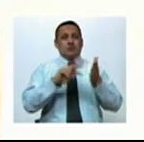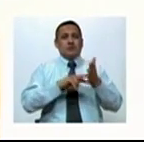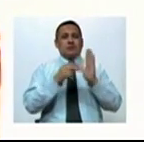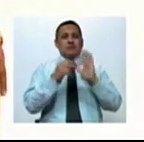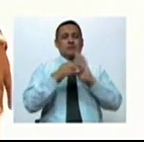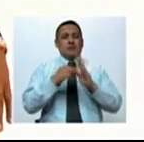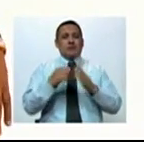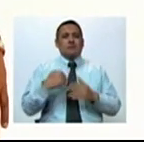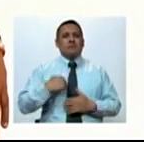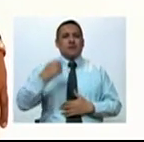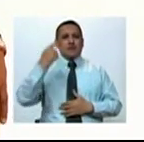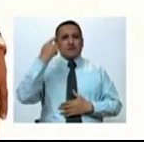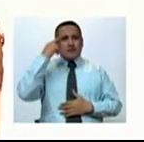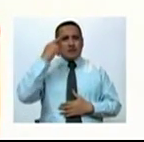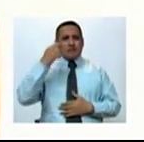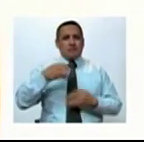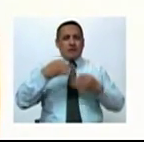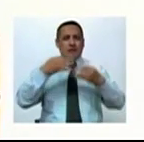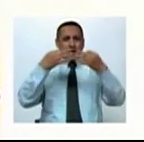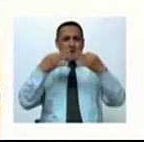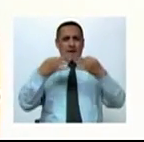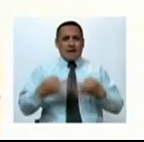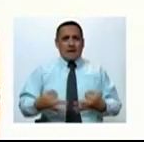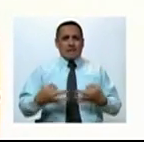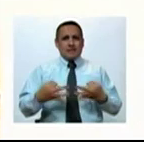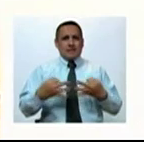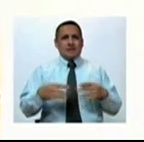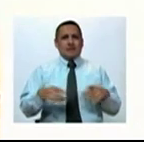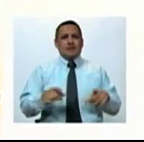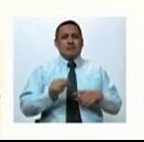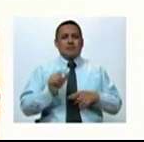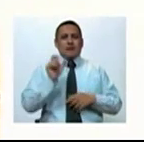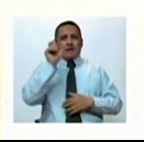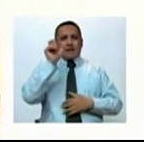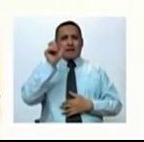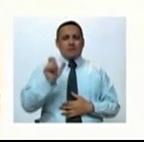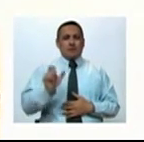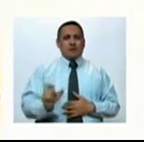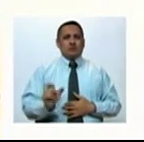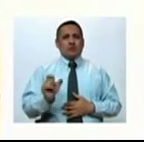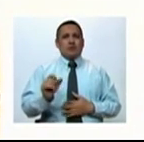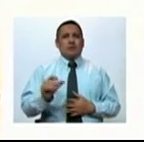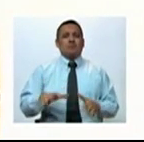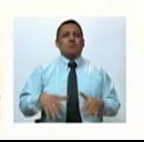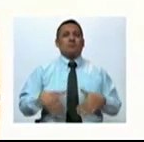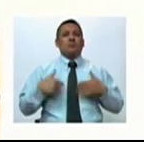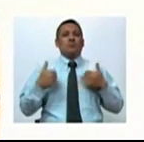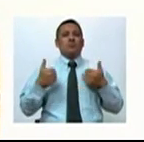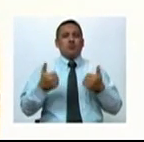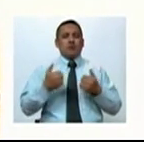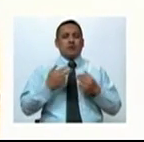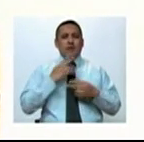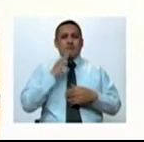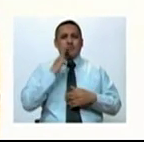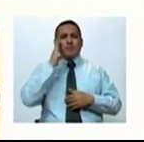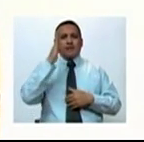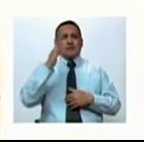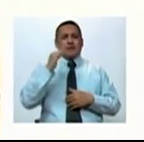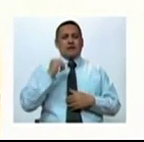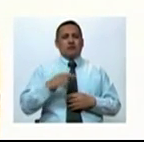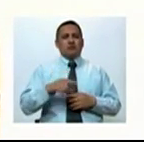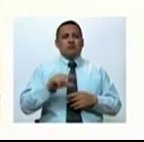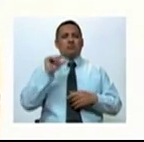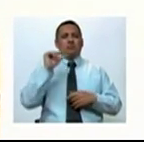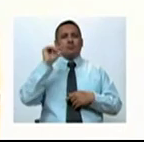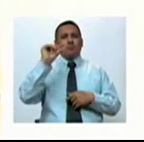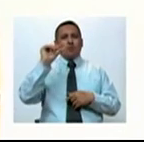está pensada para garantizar que la persona pueda disponer